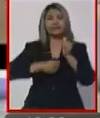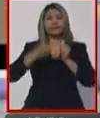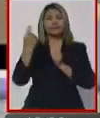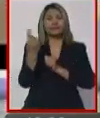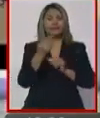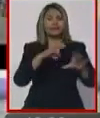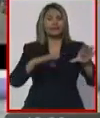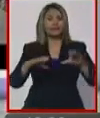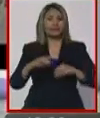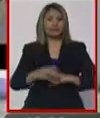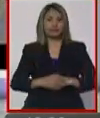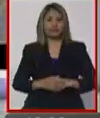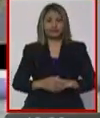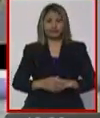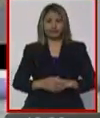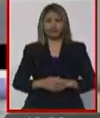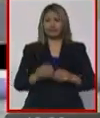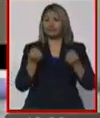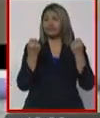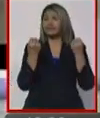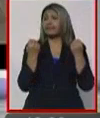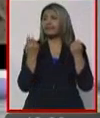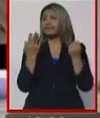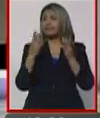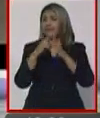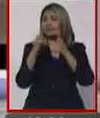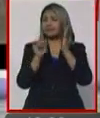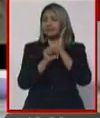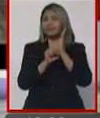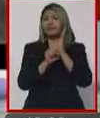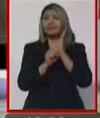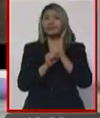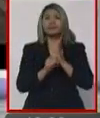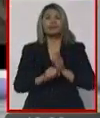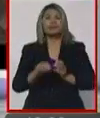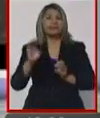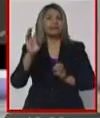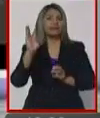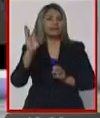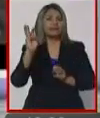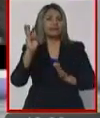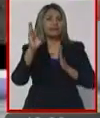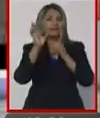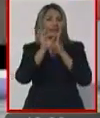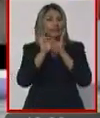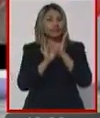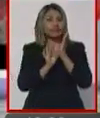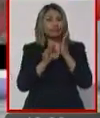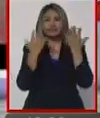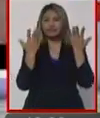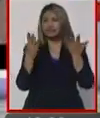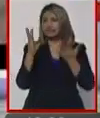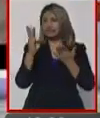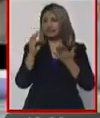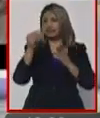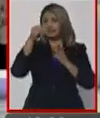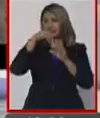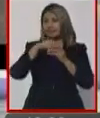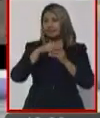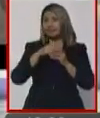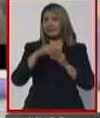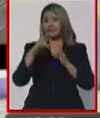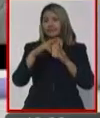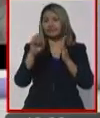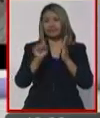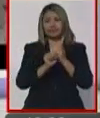una de las acciones que se tomen. ¿Cuántos puntos en esta resolución? Son seis puntos establecidos en este, que no es